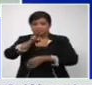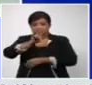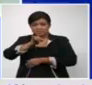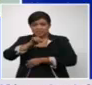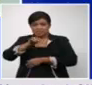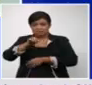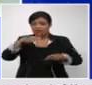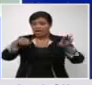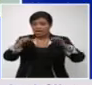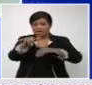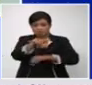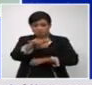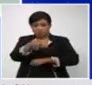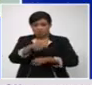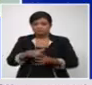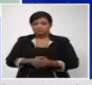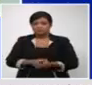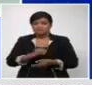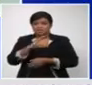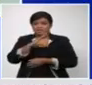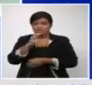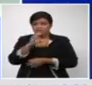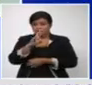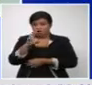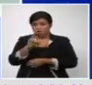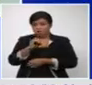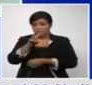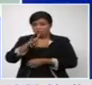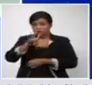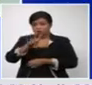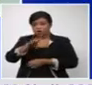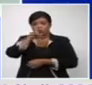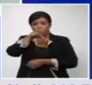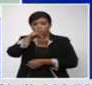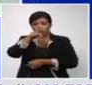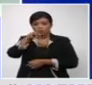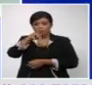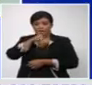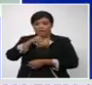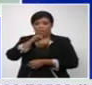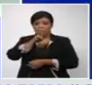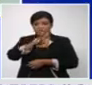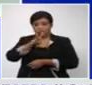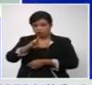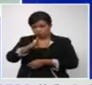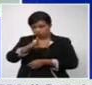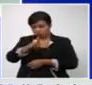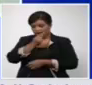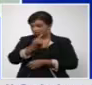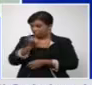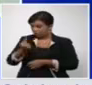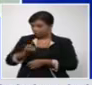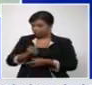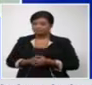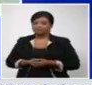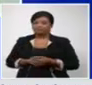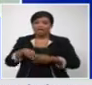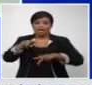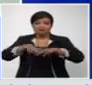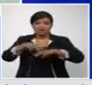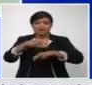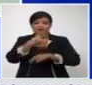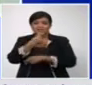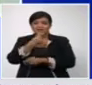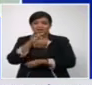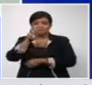también, Cerro 24, Cotorro y Marianao con 21 cada uno, Habana Vieja 20,